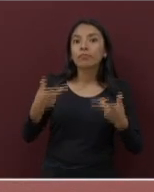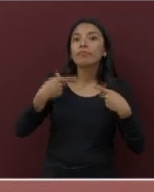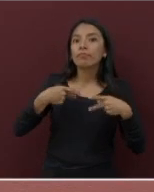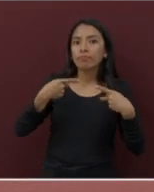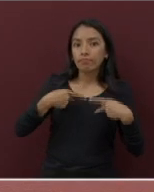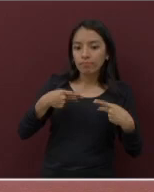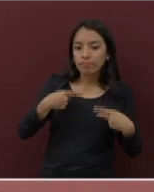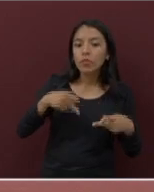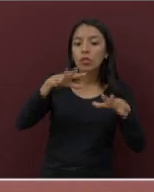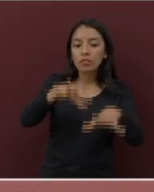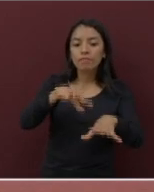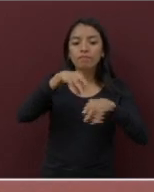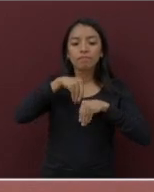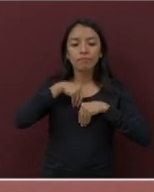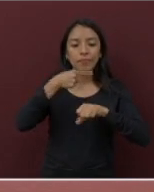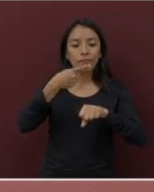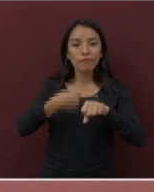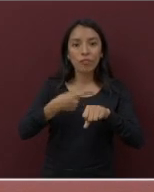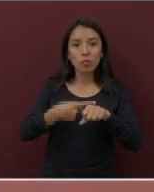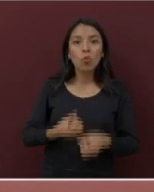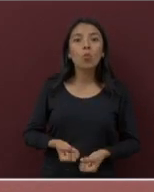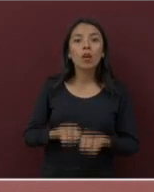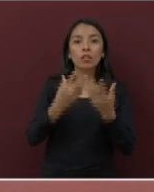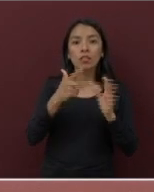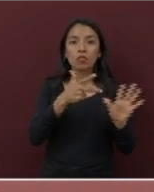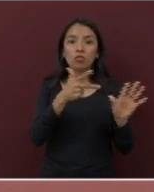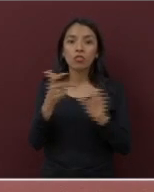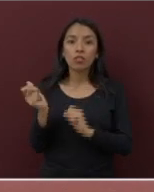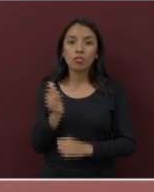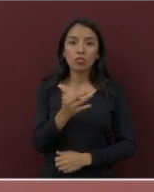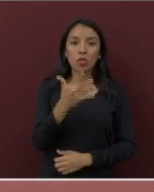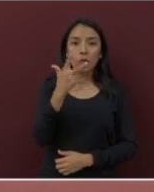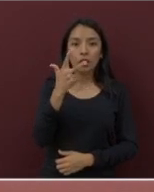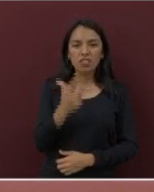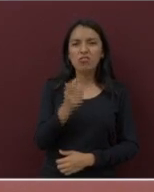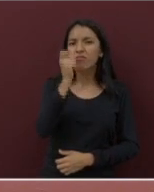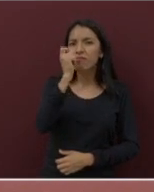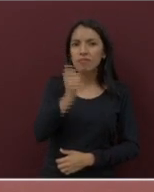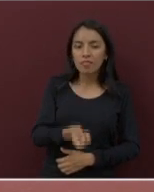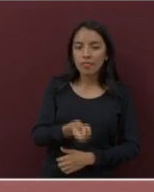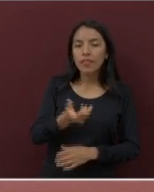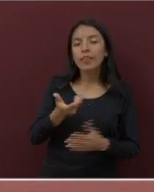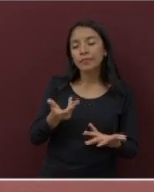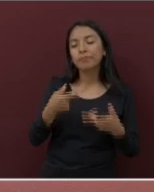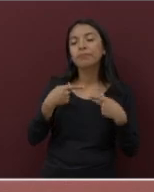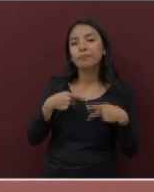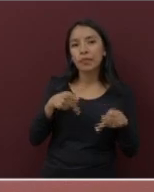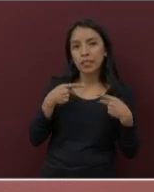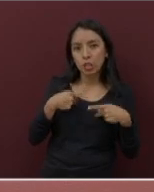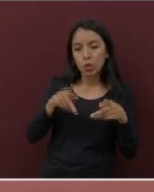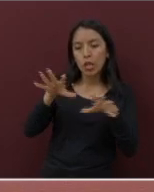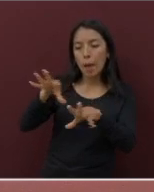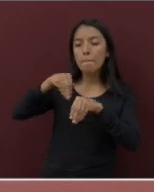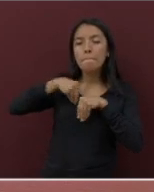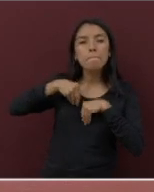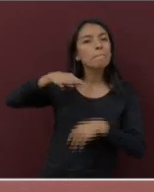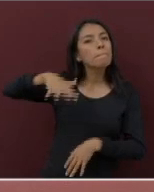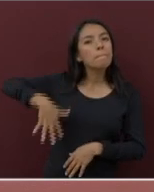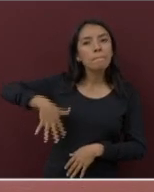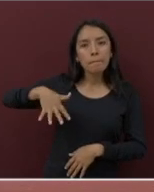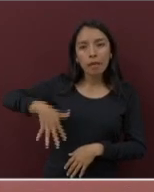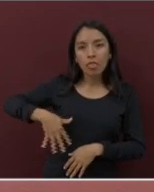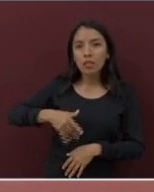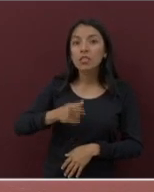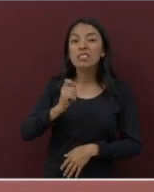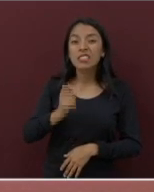la enfermedad, son 858. Como ya lo hemos comentado, representan a los enfermos activos y nos indican